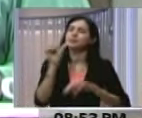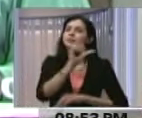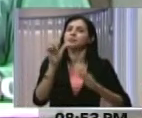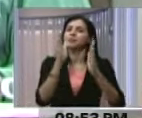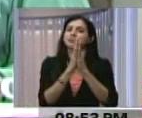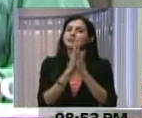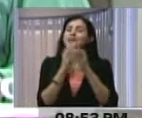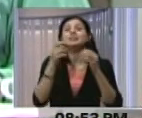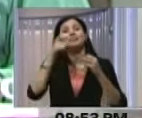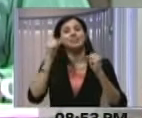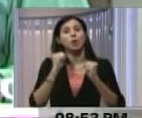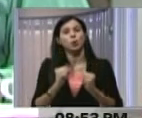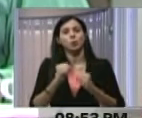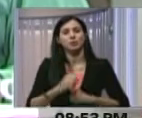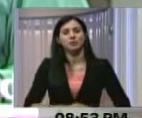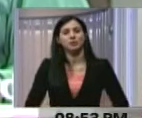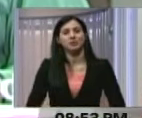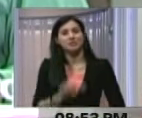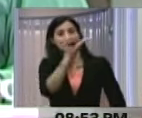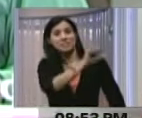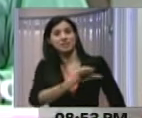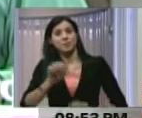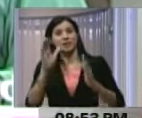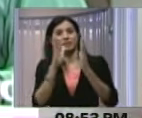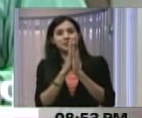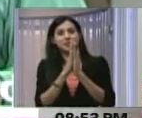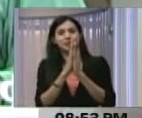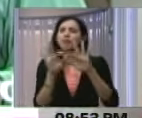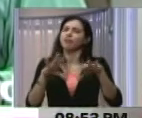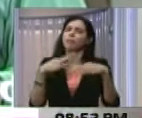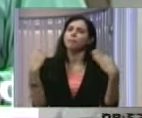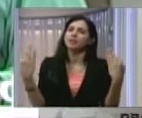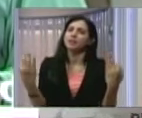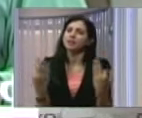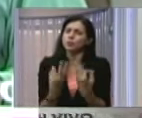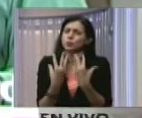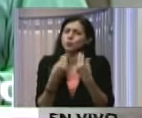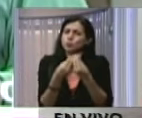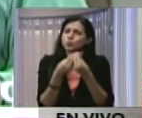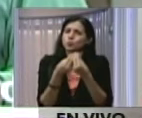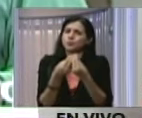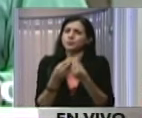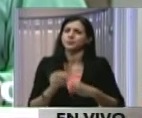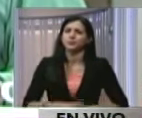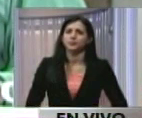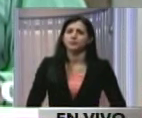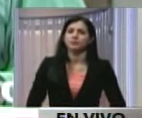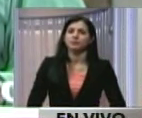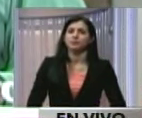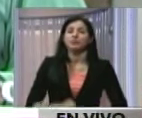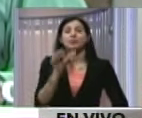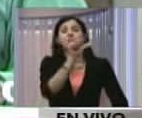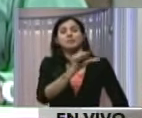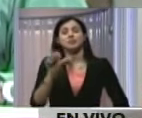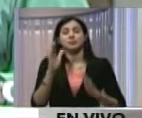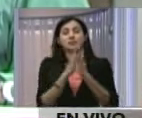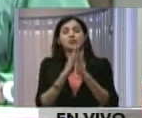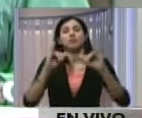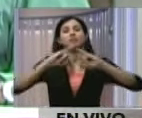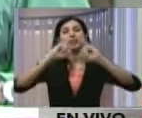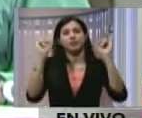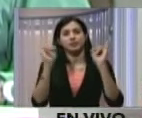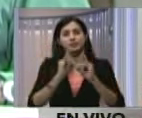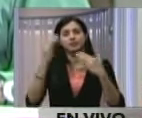segura, Semana Santa en familia. Semana Santa feliz.